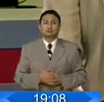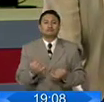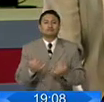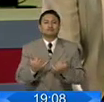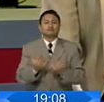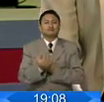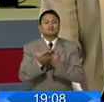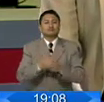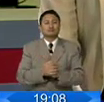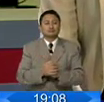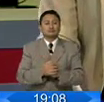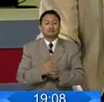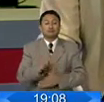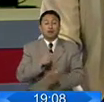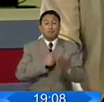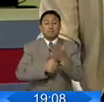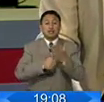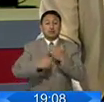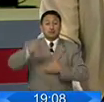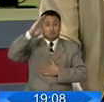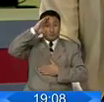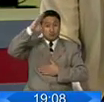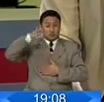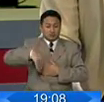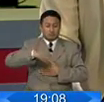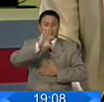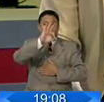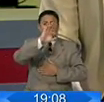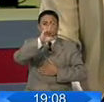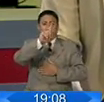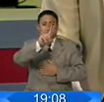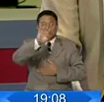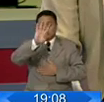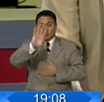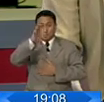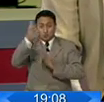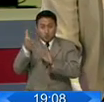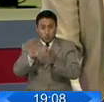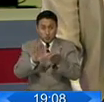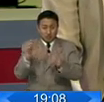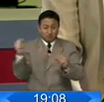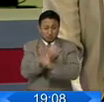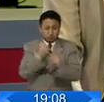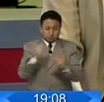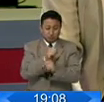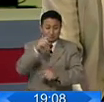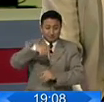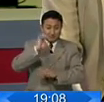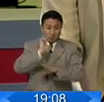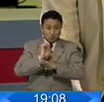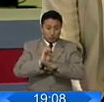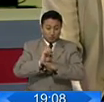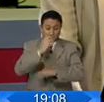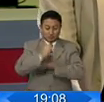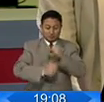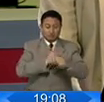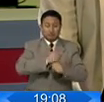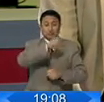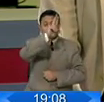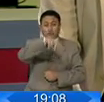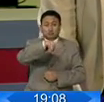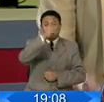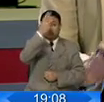Ahora les contamos que según el Ministerio del Interior, de las 914 muertes violentas ocurridas en el país durante el